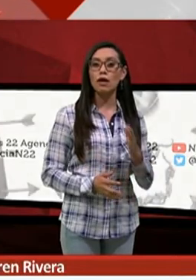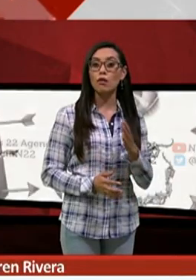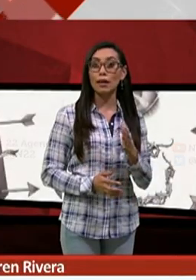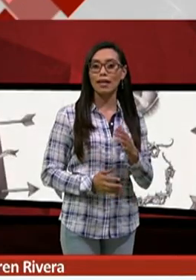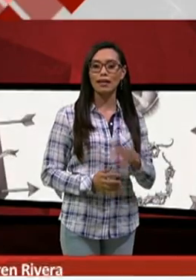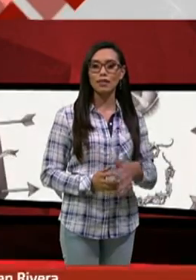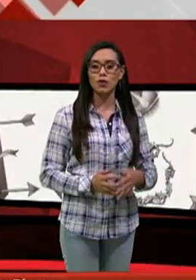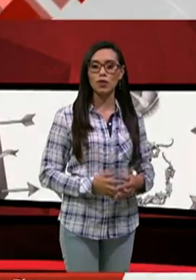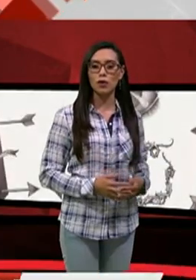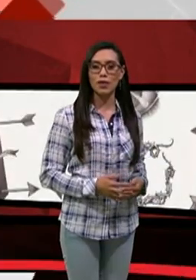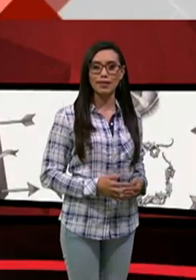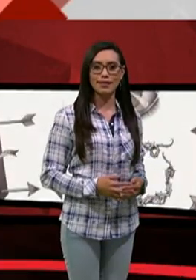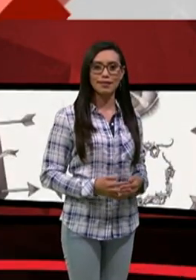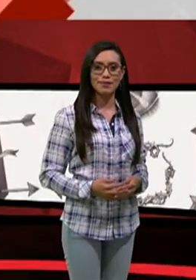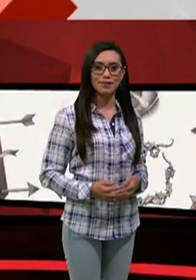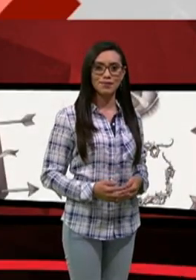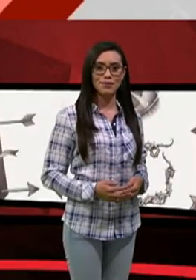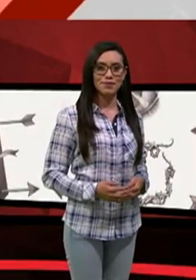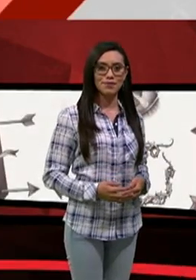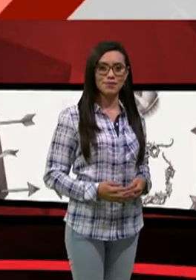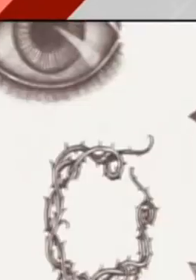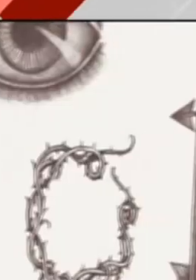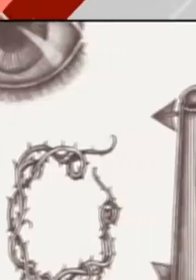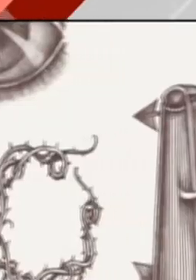de una nueva generación de poetas.